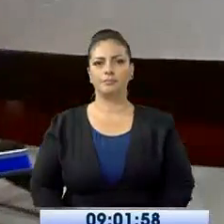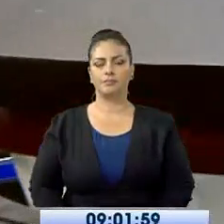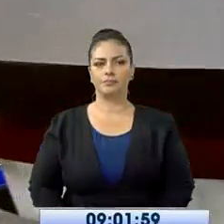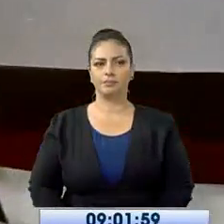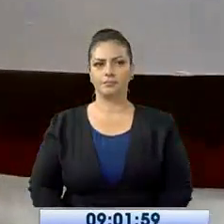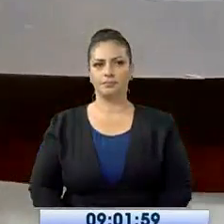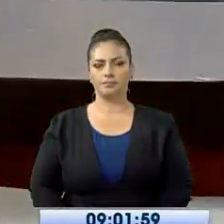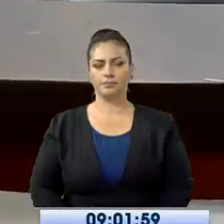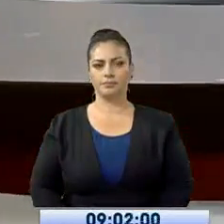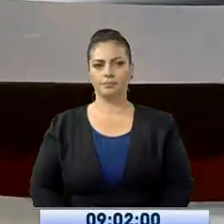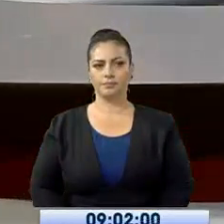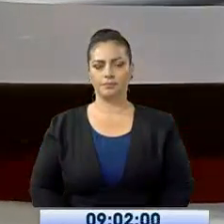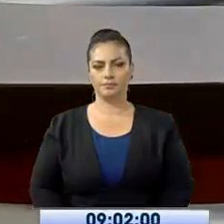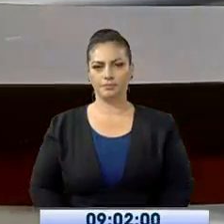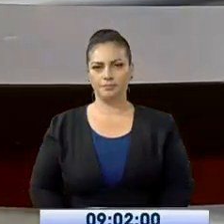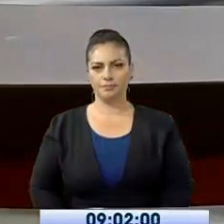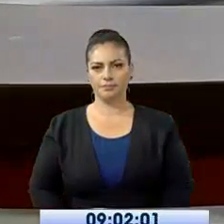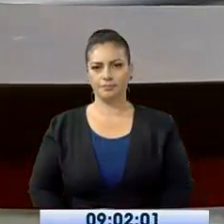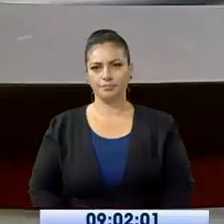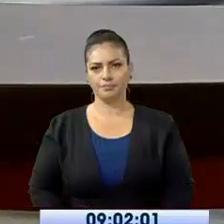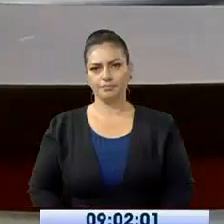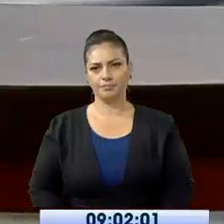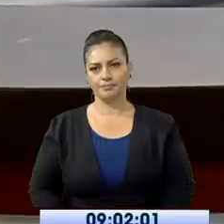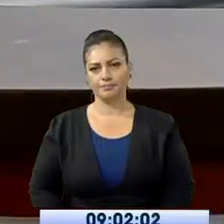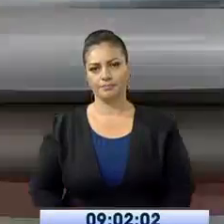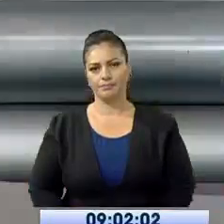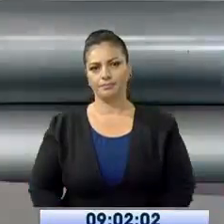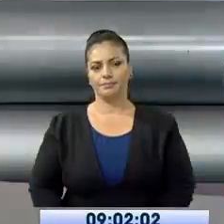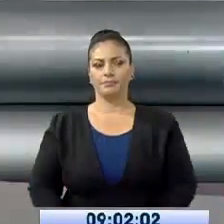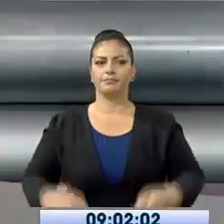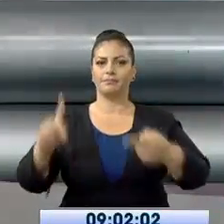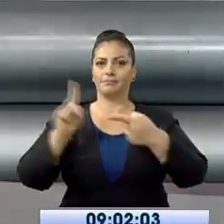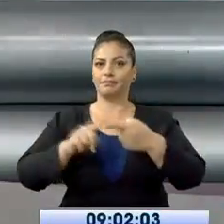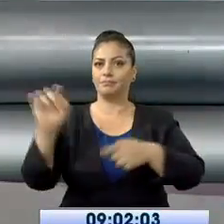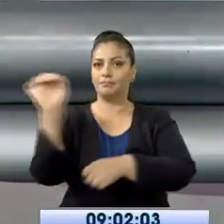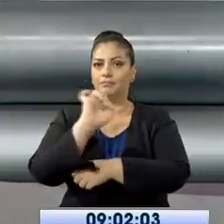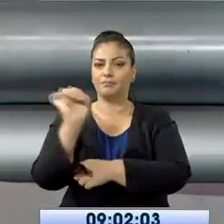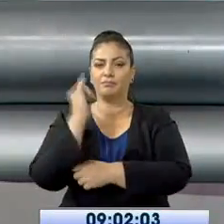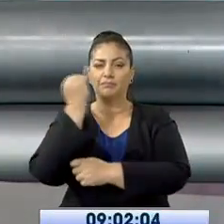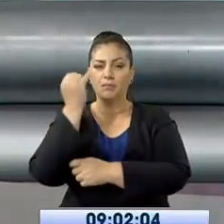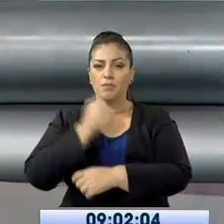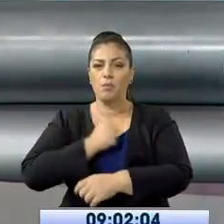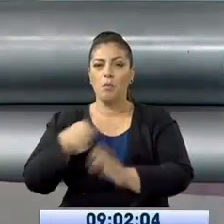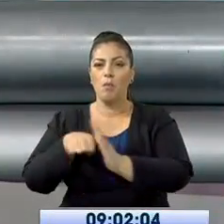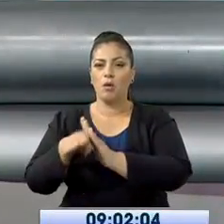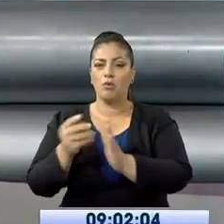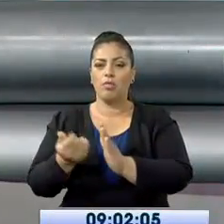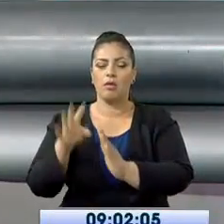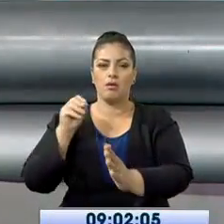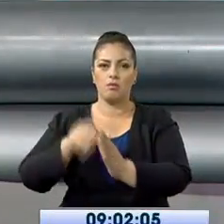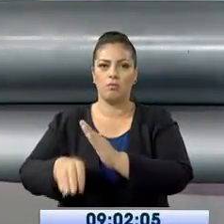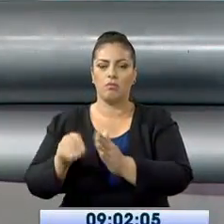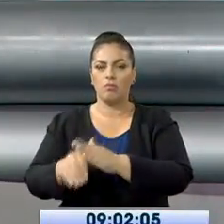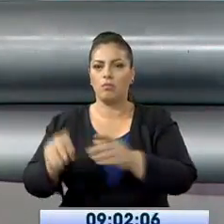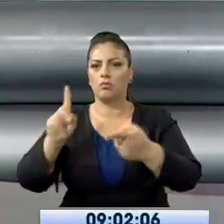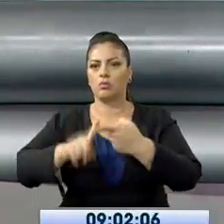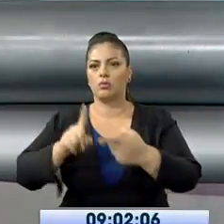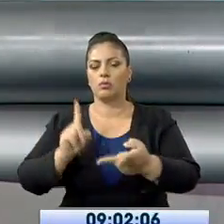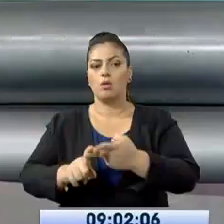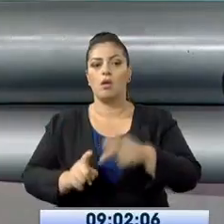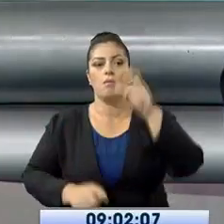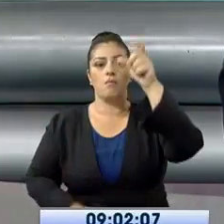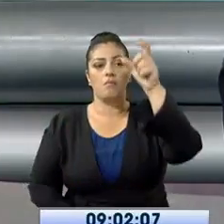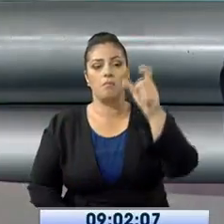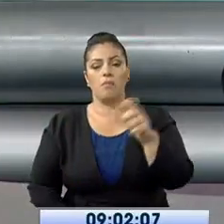Bueno, los últimos robos a blindados y el asalto que cegó la vida de un periodista en Guayaquil preocupan a los ciudadanos que exigen